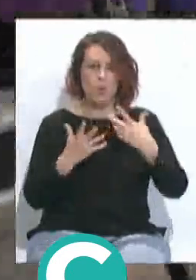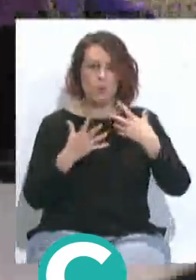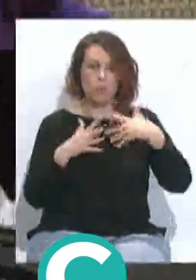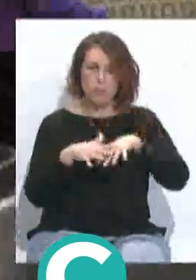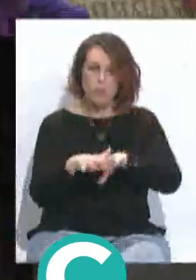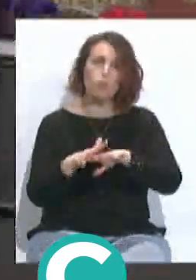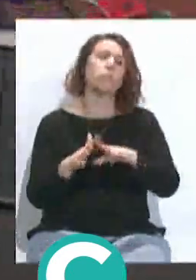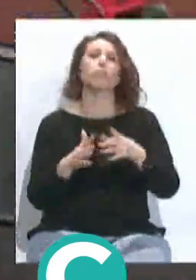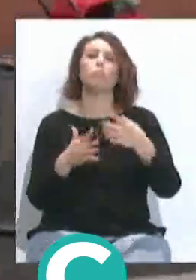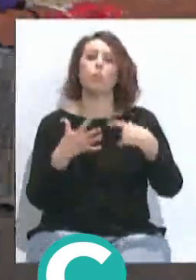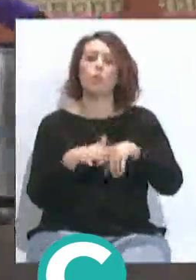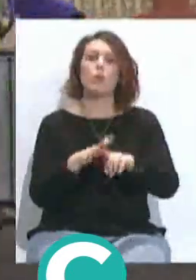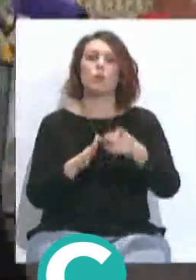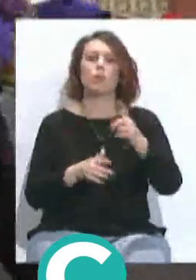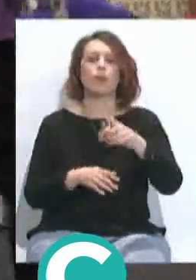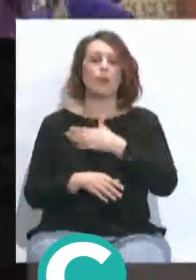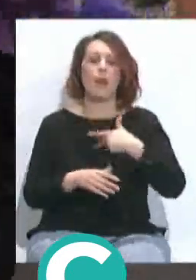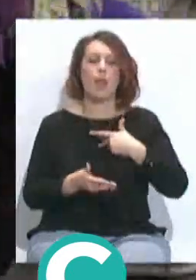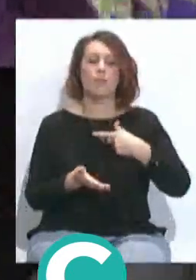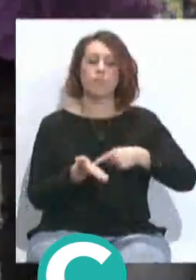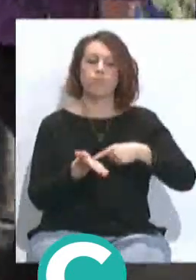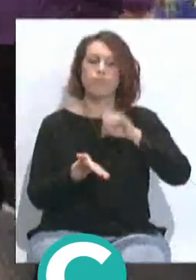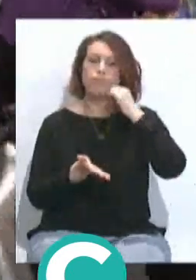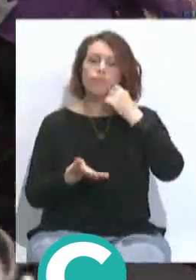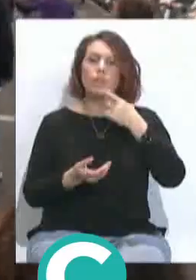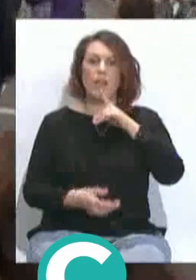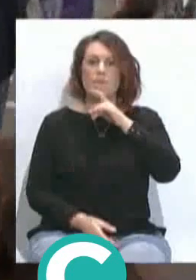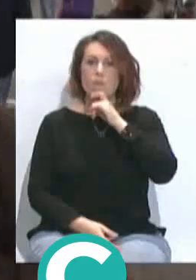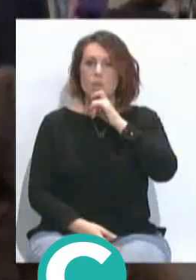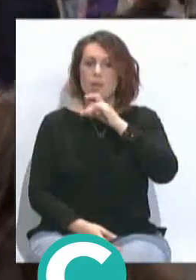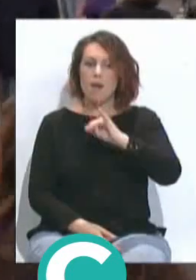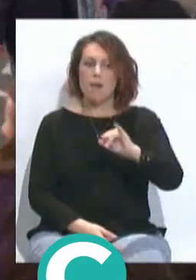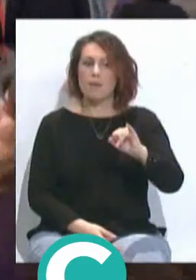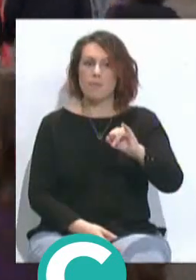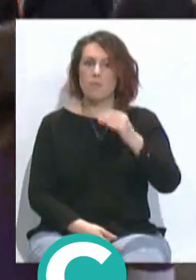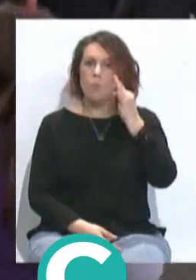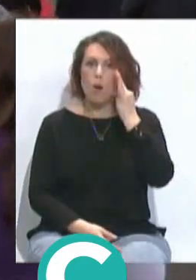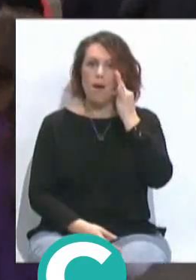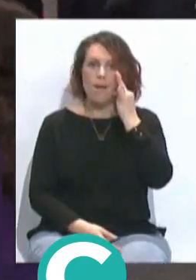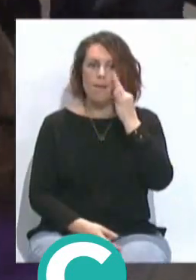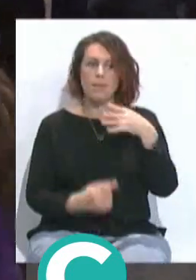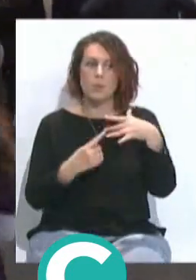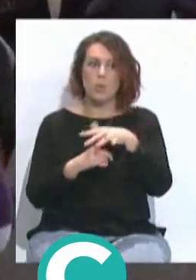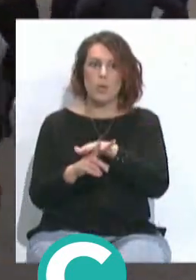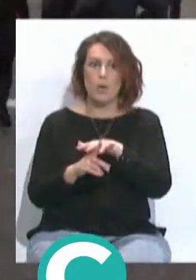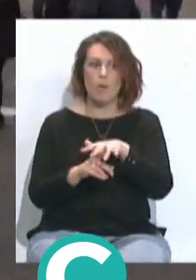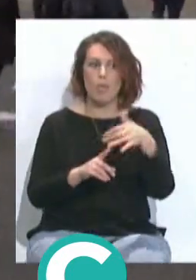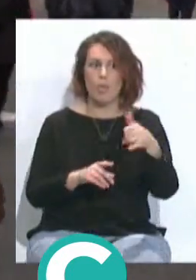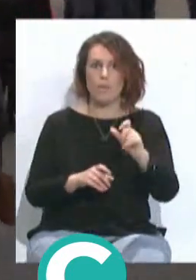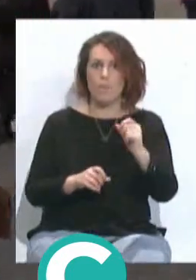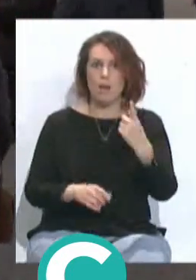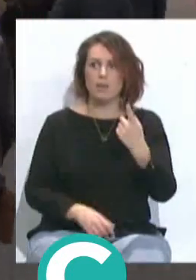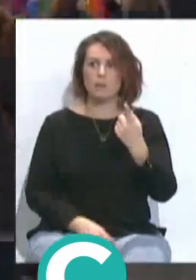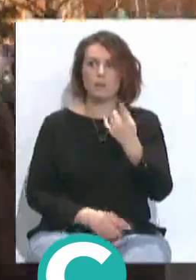y donde queremos reivindicar sobre todo las dificultades que tienen especialmente las mujeres que están en situaciones de mayor precariedad.